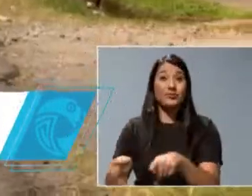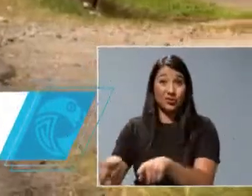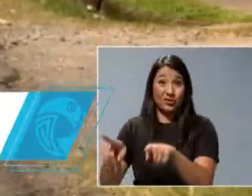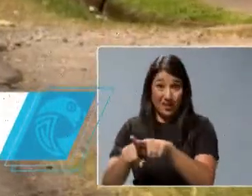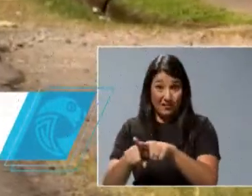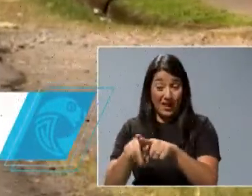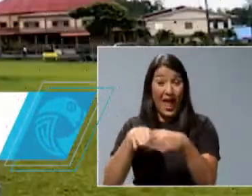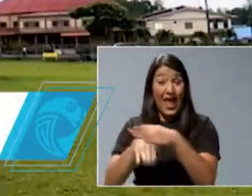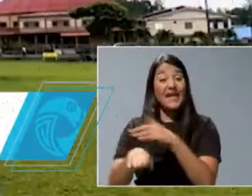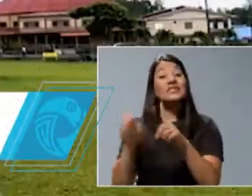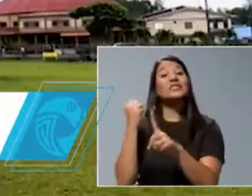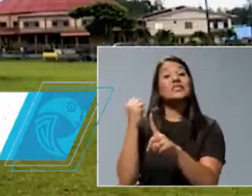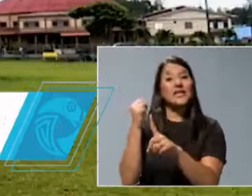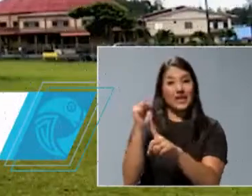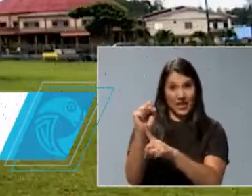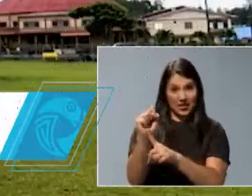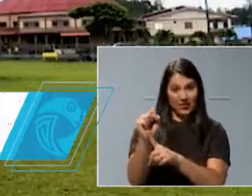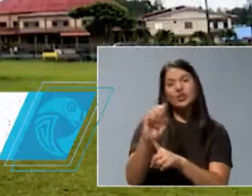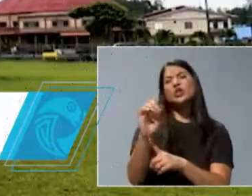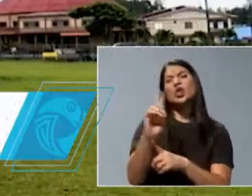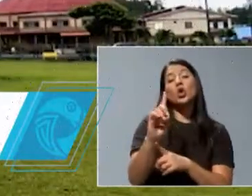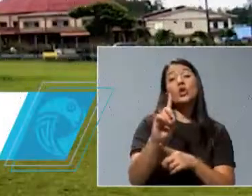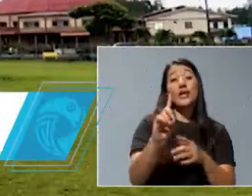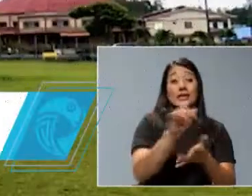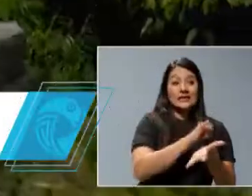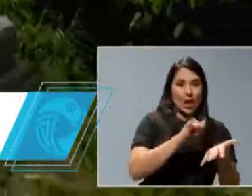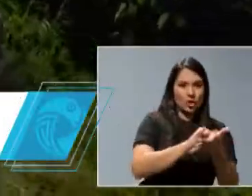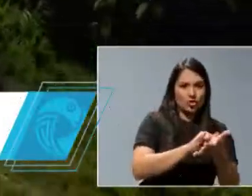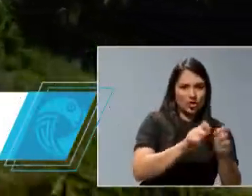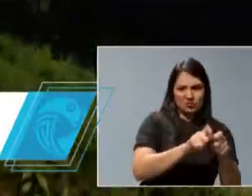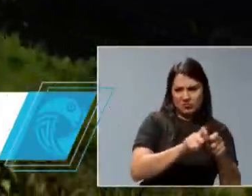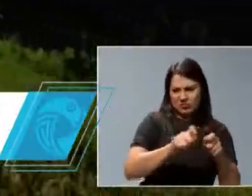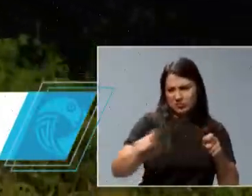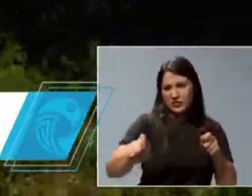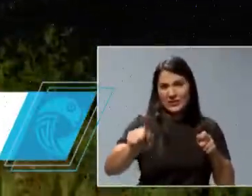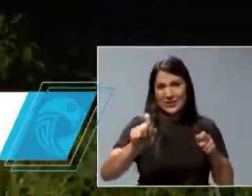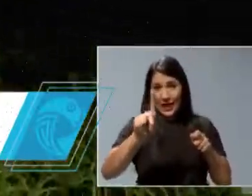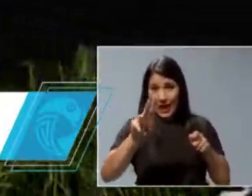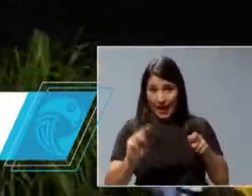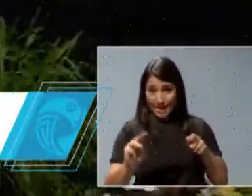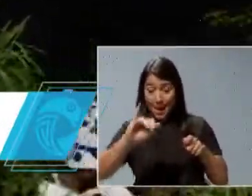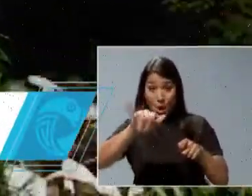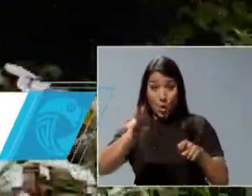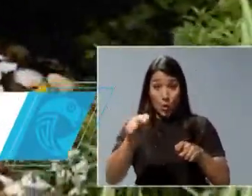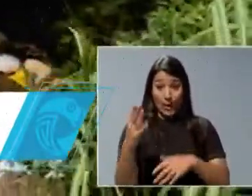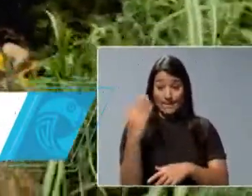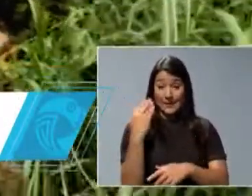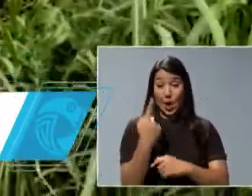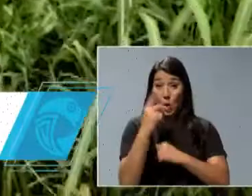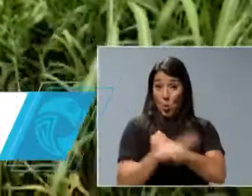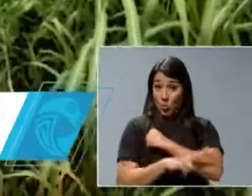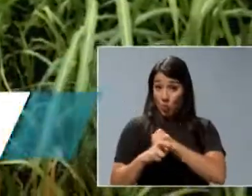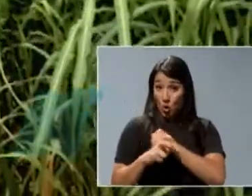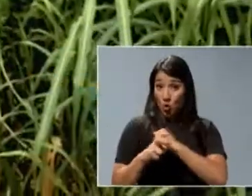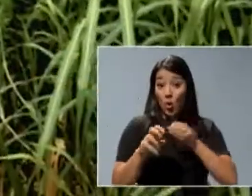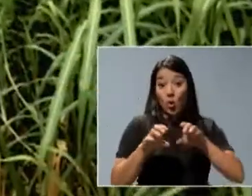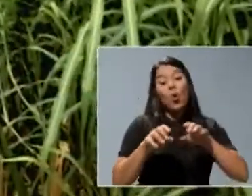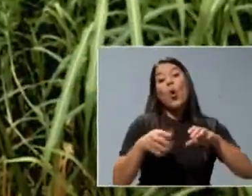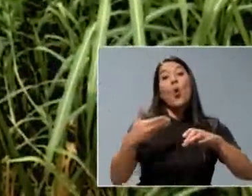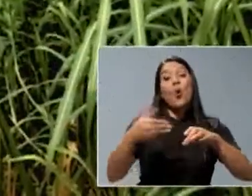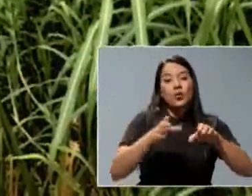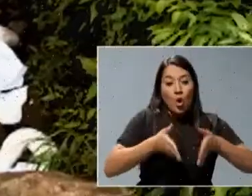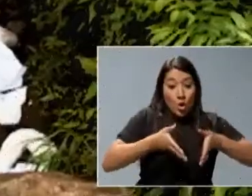Siquirres de Limón, a 100 kilómetros de San José, en julio pasado, uno de estos robos de combustible provocó un derrame de diésel